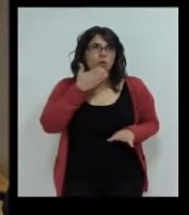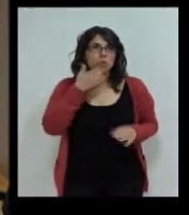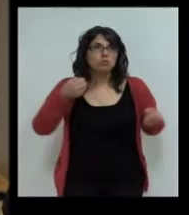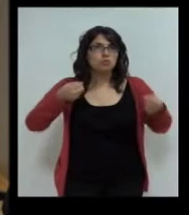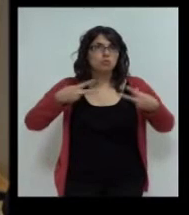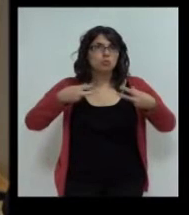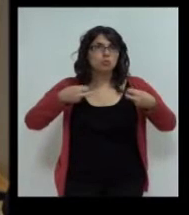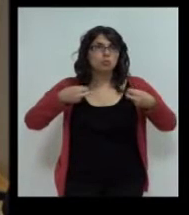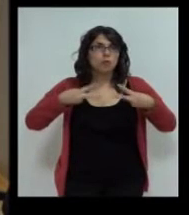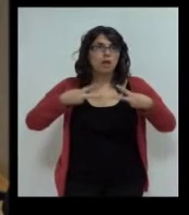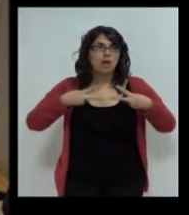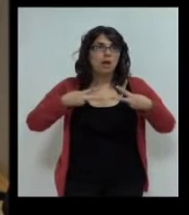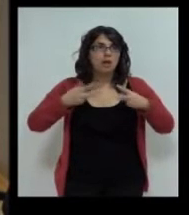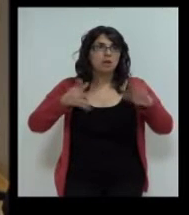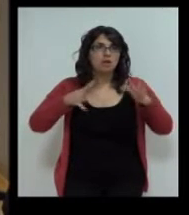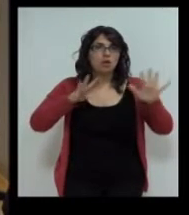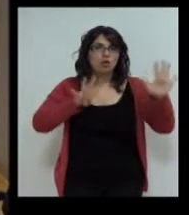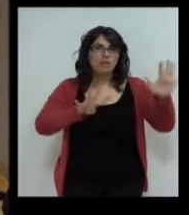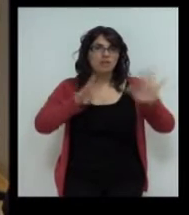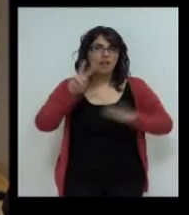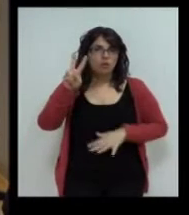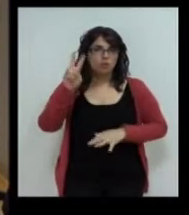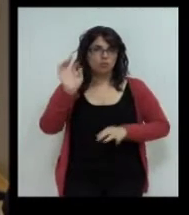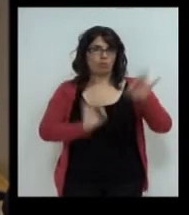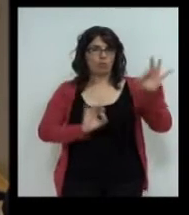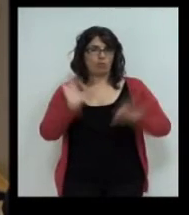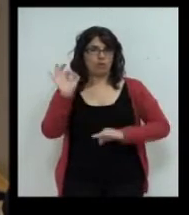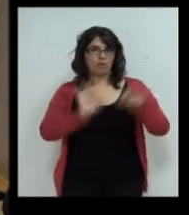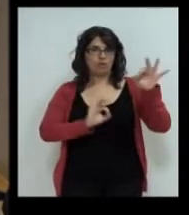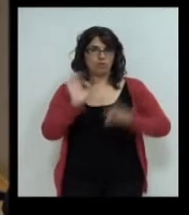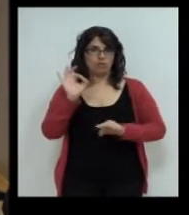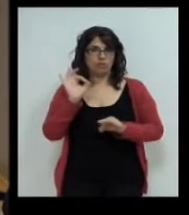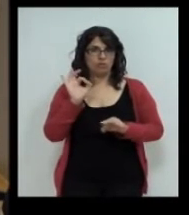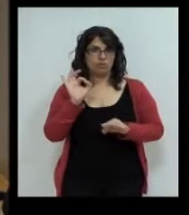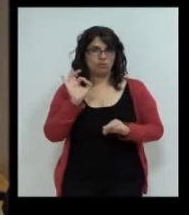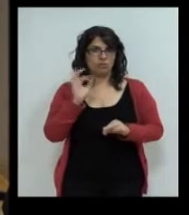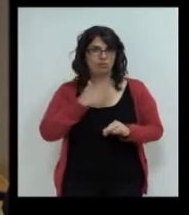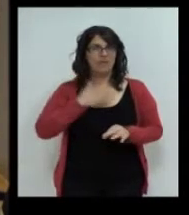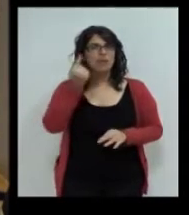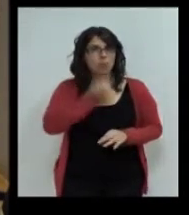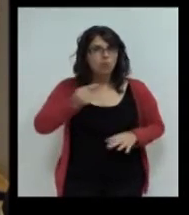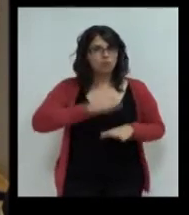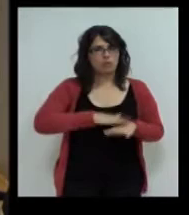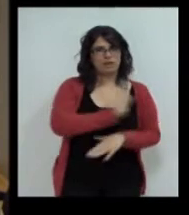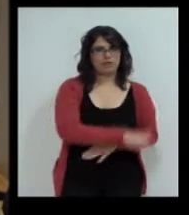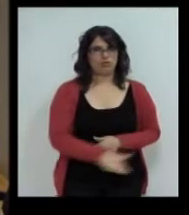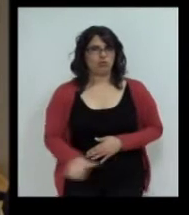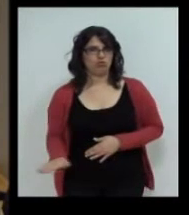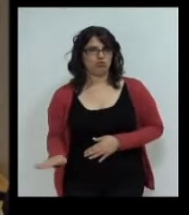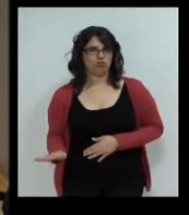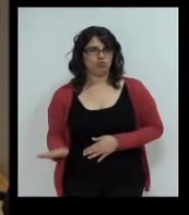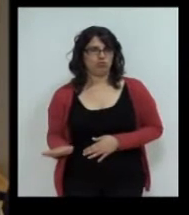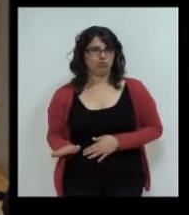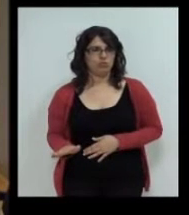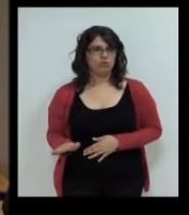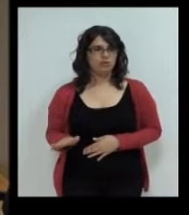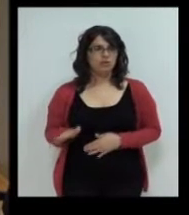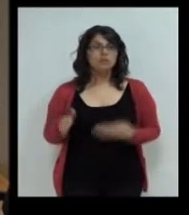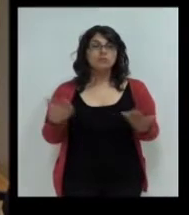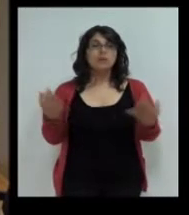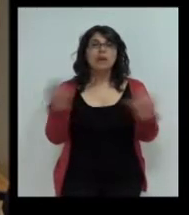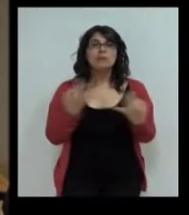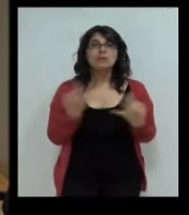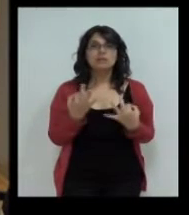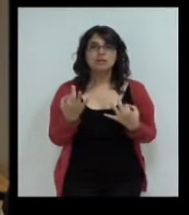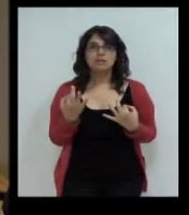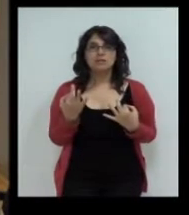para dibujos animados el 93% de la emisión de esos dibujos, ¿no? Para los niños. ¿Qué ocurre? Que siempre nos